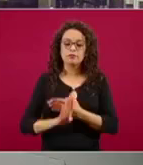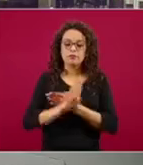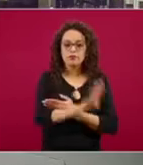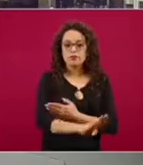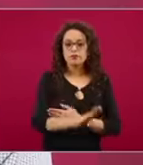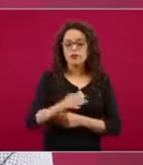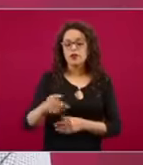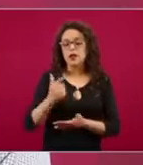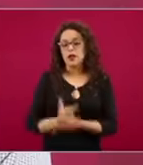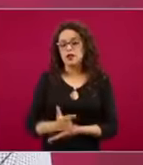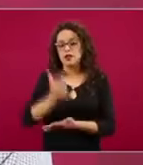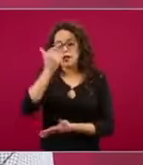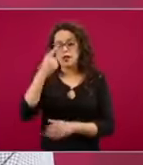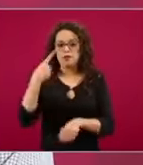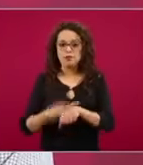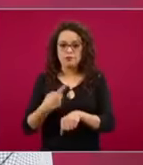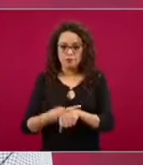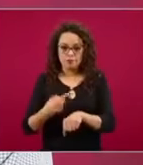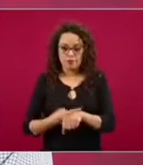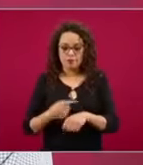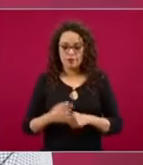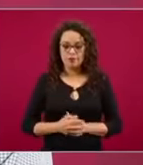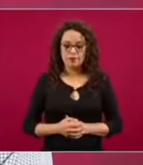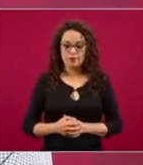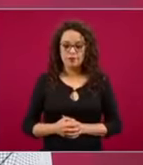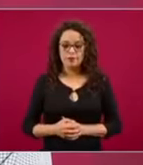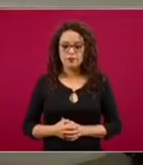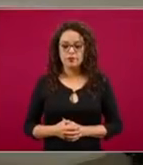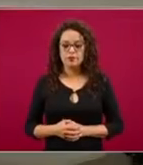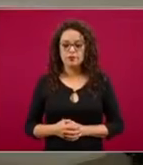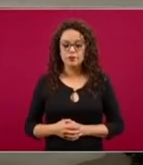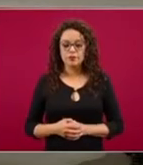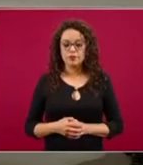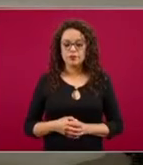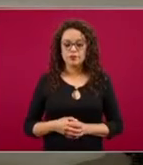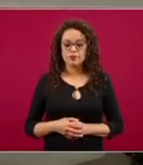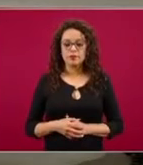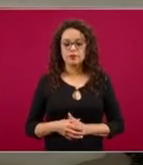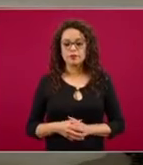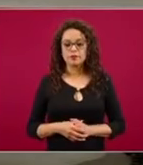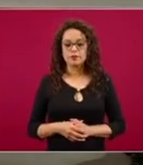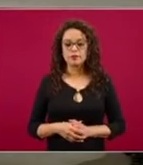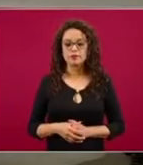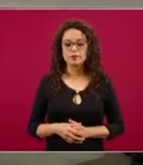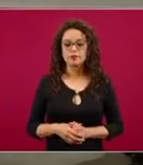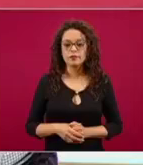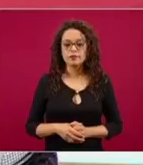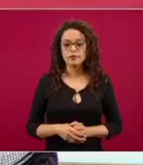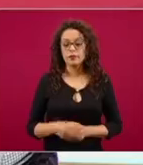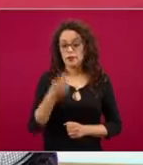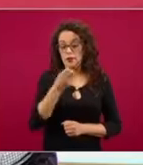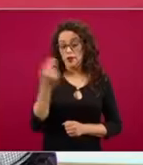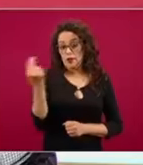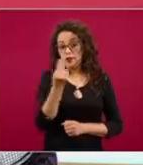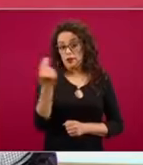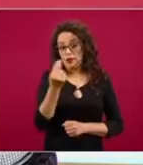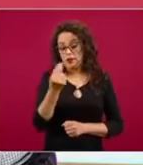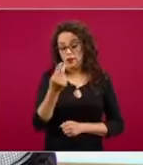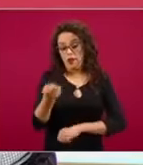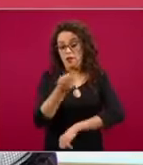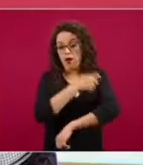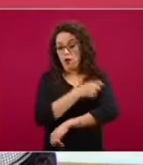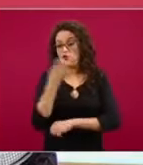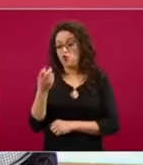de la enfermedad. Ese es como que el objetivo, digamos, mínimo que en su momento le requerimos a una